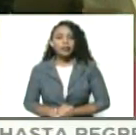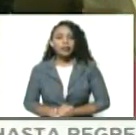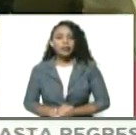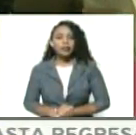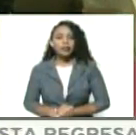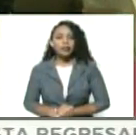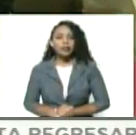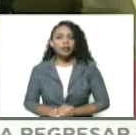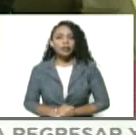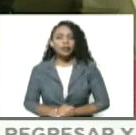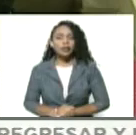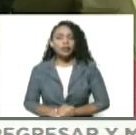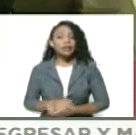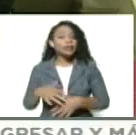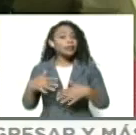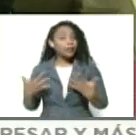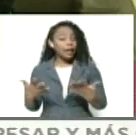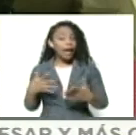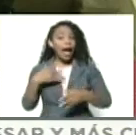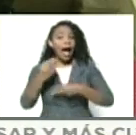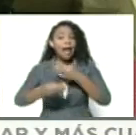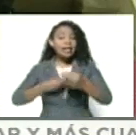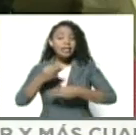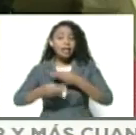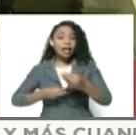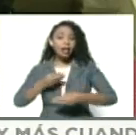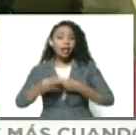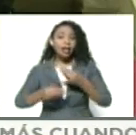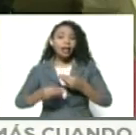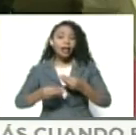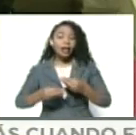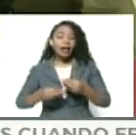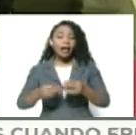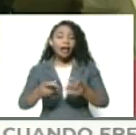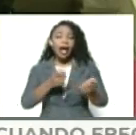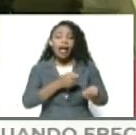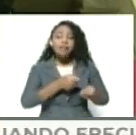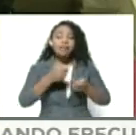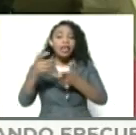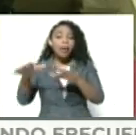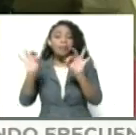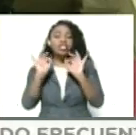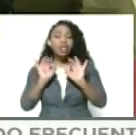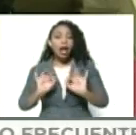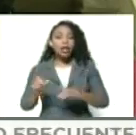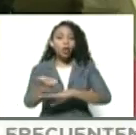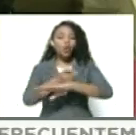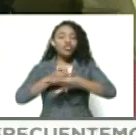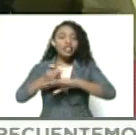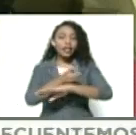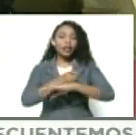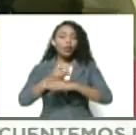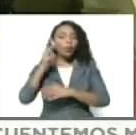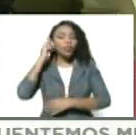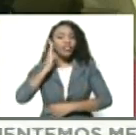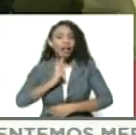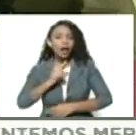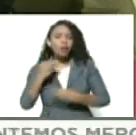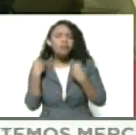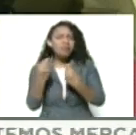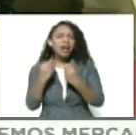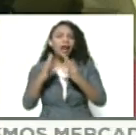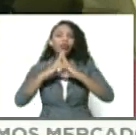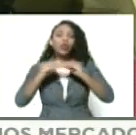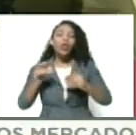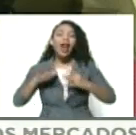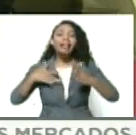Rivas, que ha sido la enviada especial del gobierno bolivariano para todos